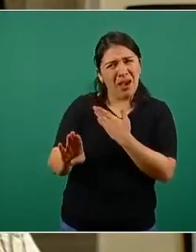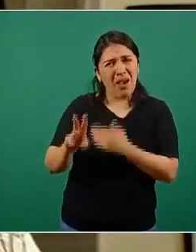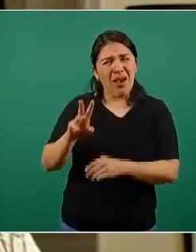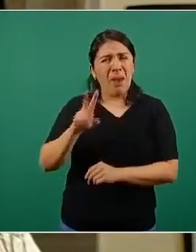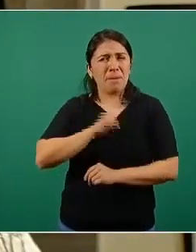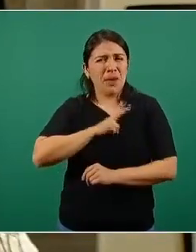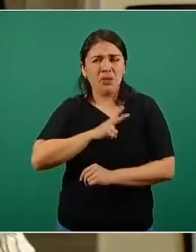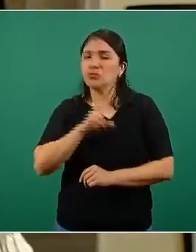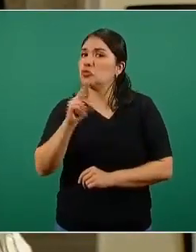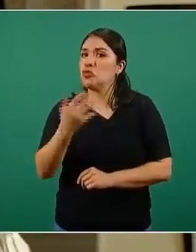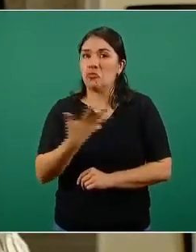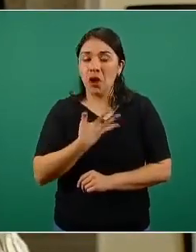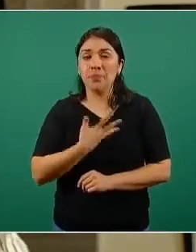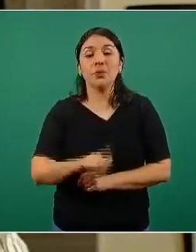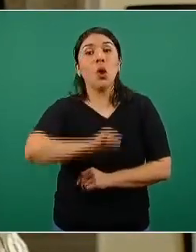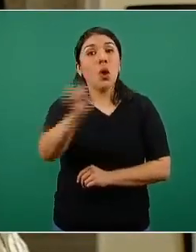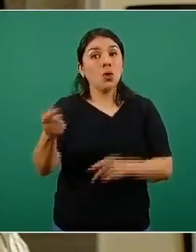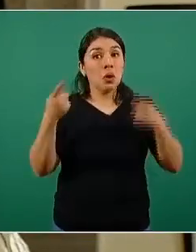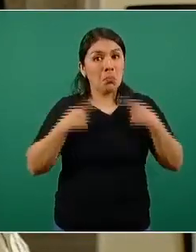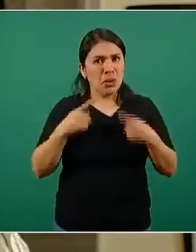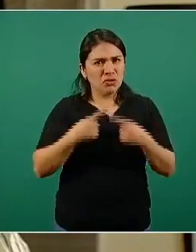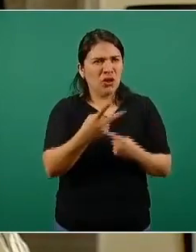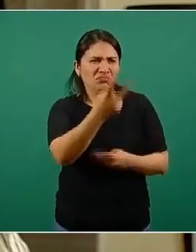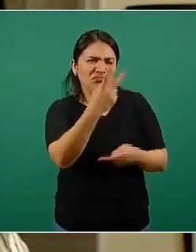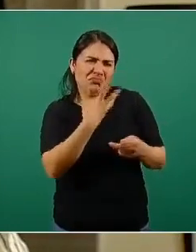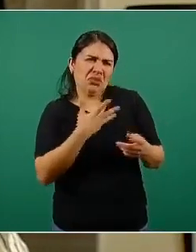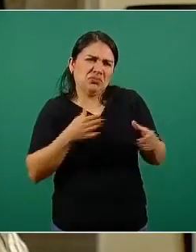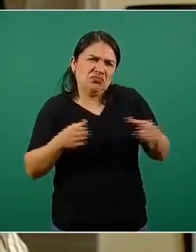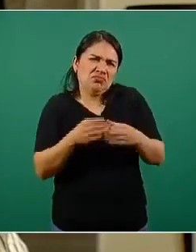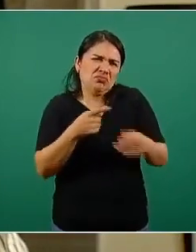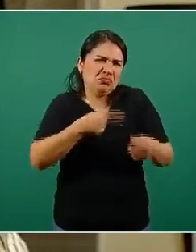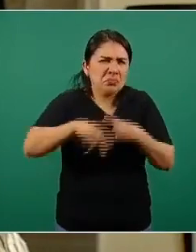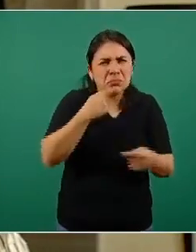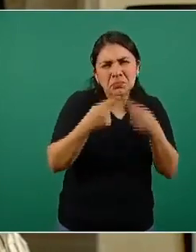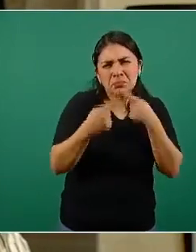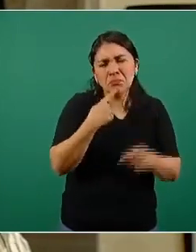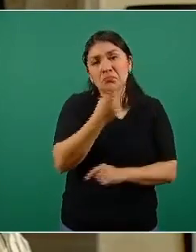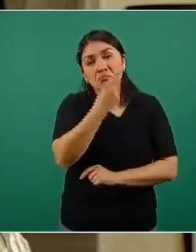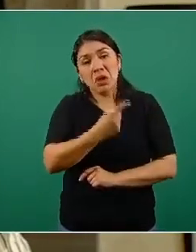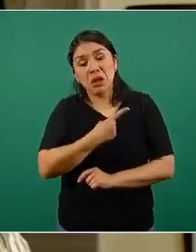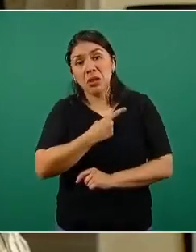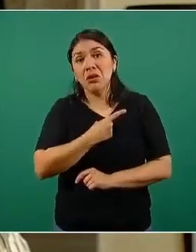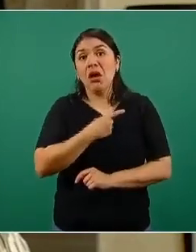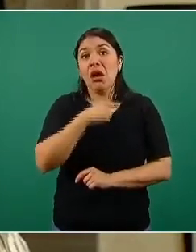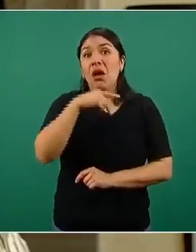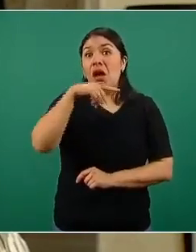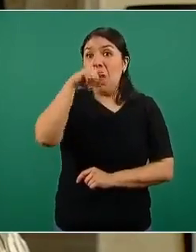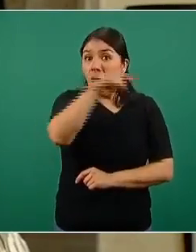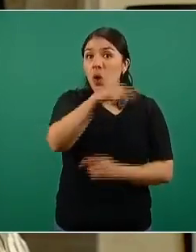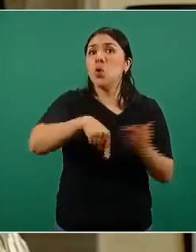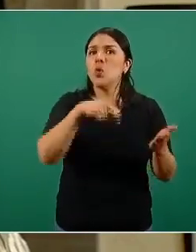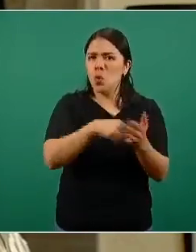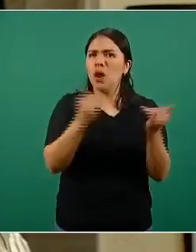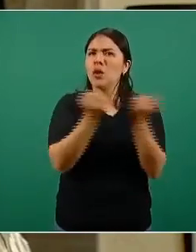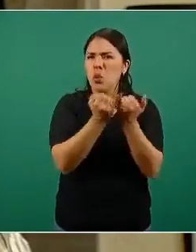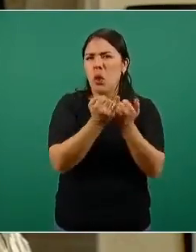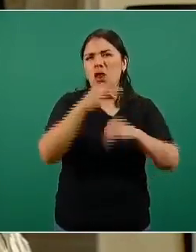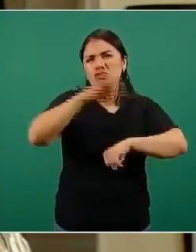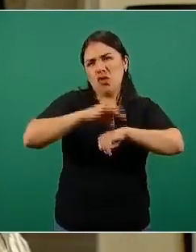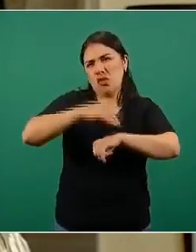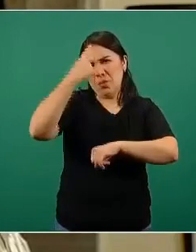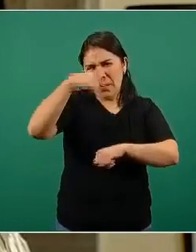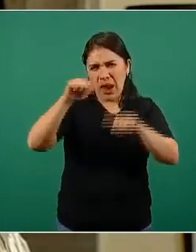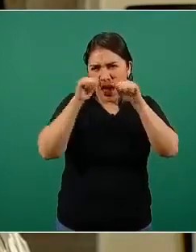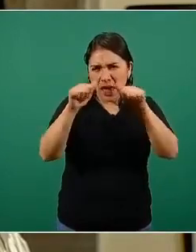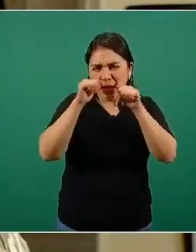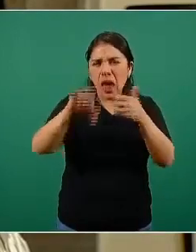Personas que tenemos cercanas nos comentan que ahí mismo, en clínicas también, por ejemplo,